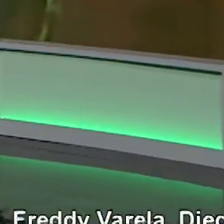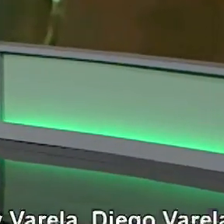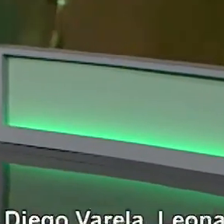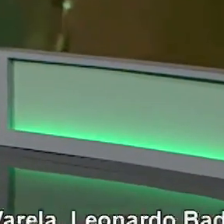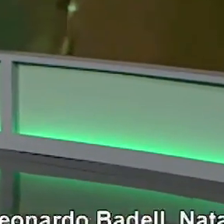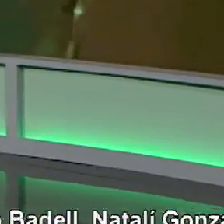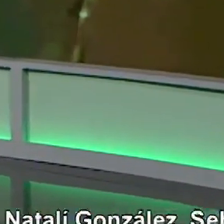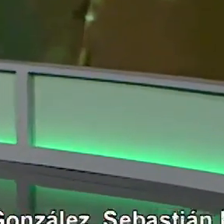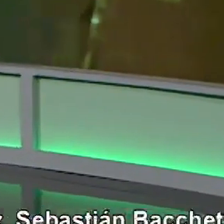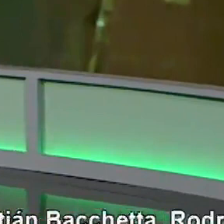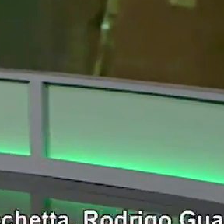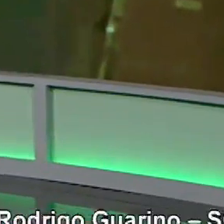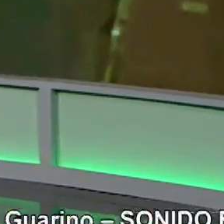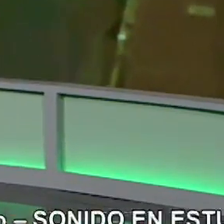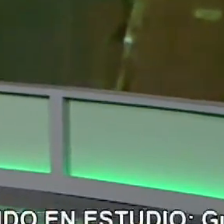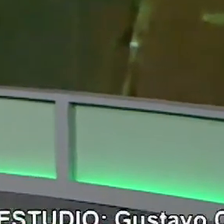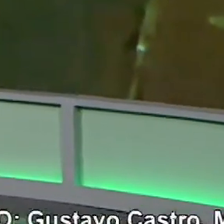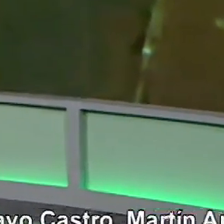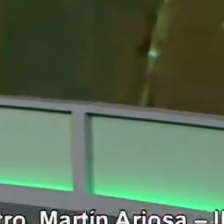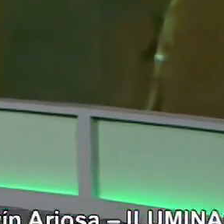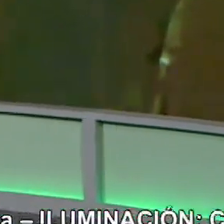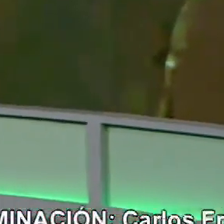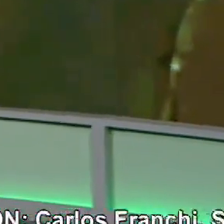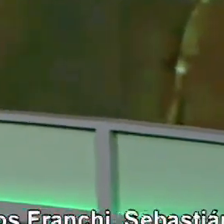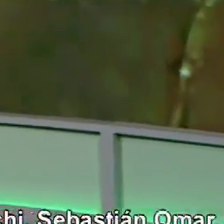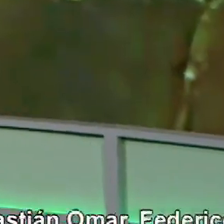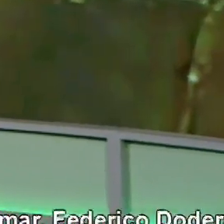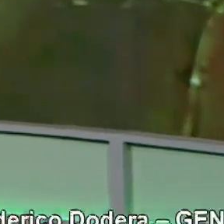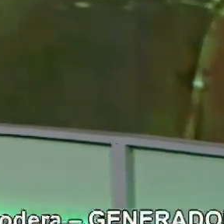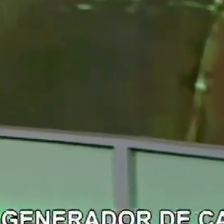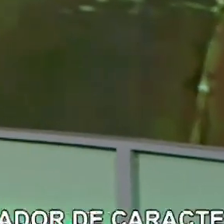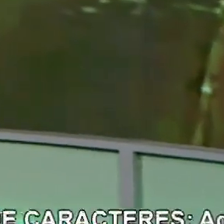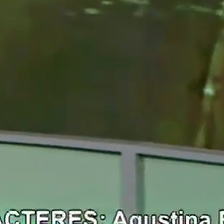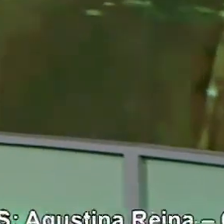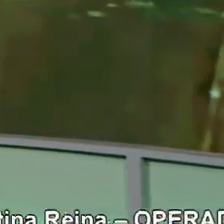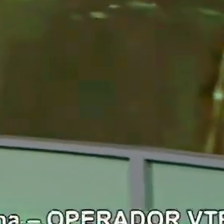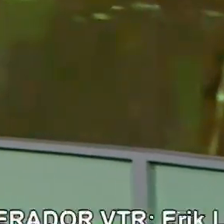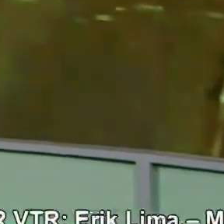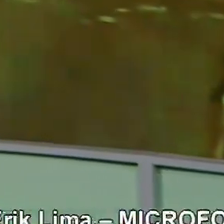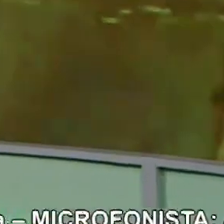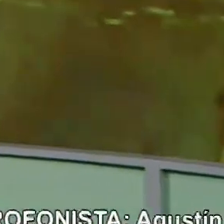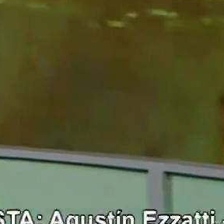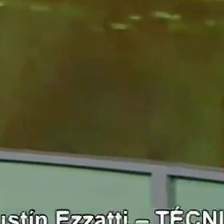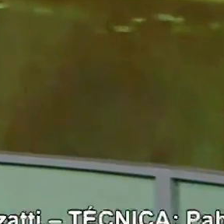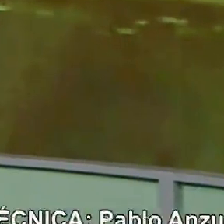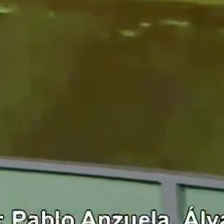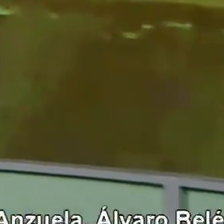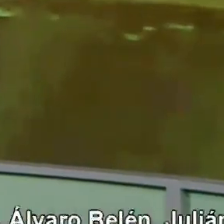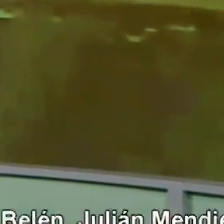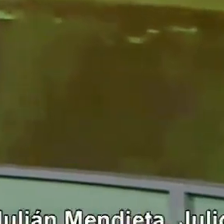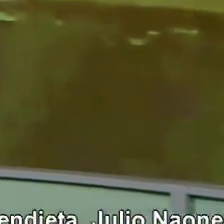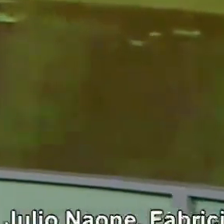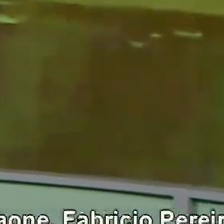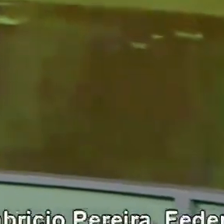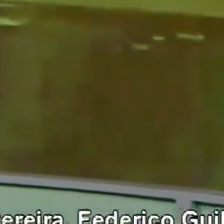por días con mínimas realmente bajas y eso que todavía falta un poquito para el comienzo del invierno la máxima 17 en ese sentido hay un cambio positivo